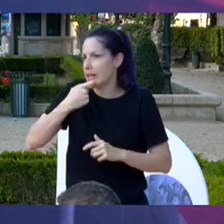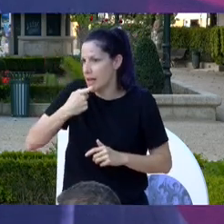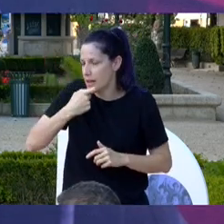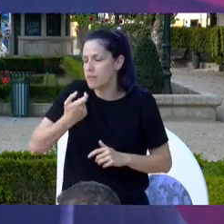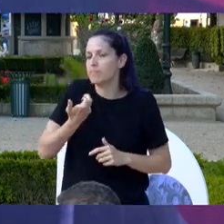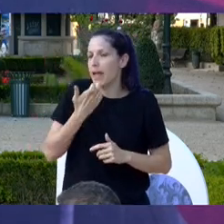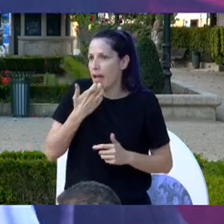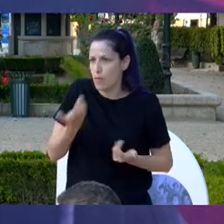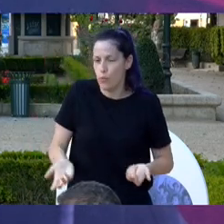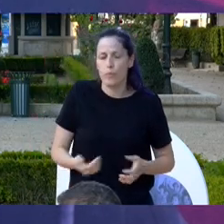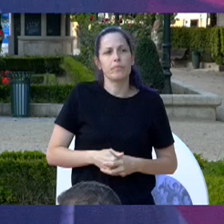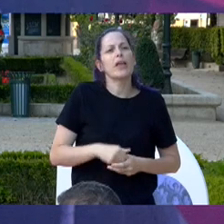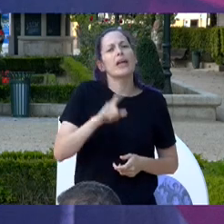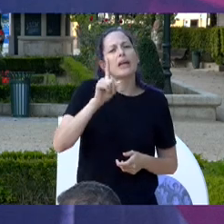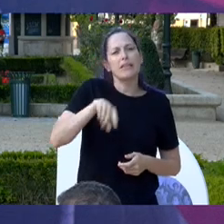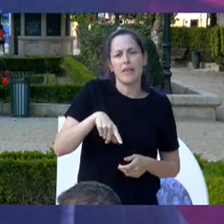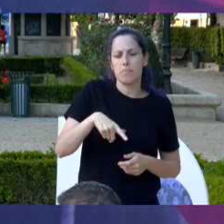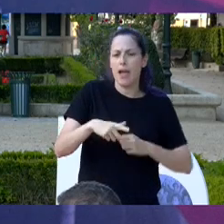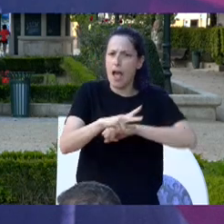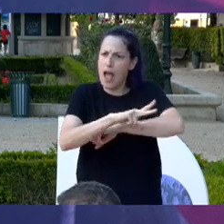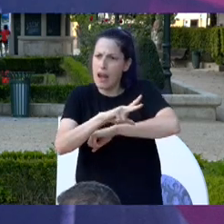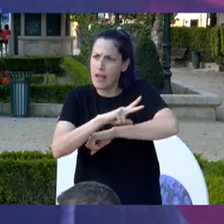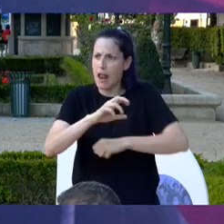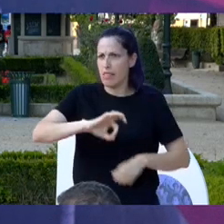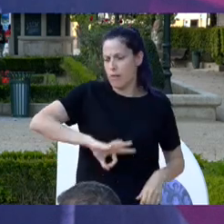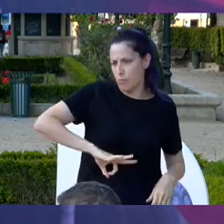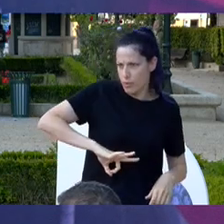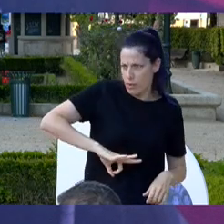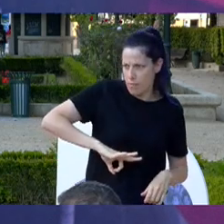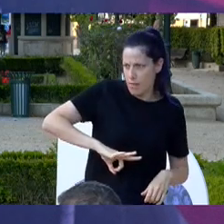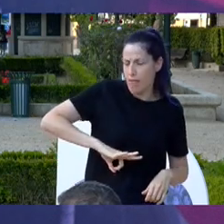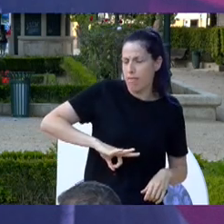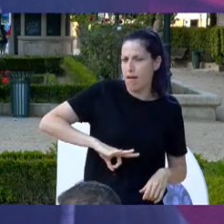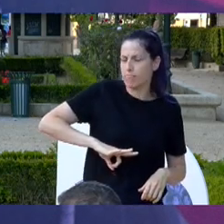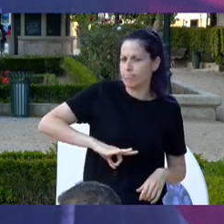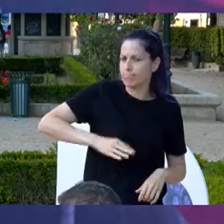dos años 20, va a ser alcalde de Pontevedra, va a ser una persona muy importante, porque vaya,